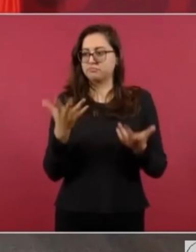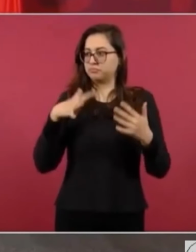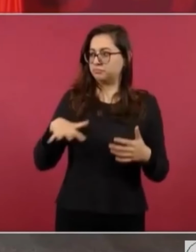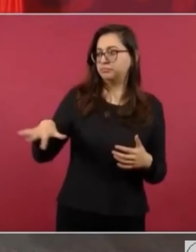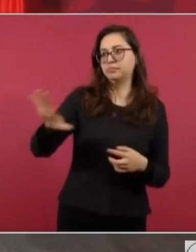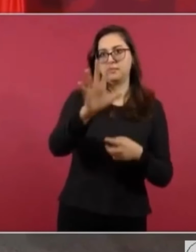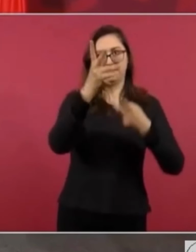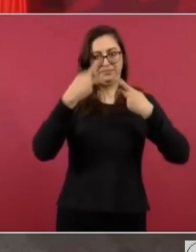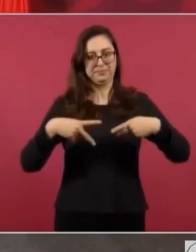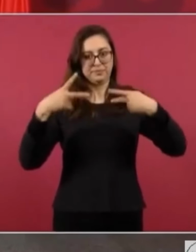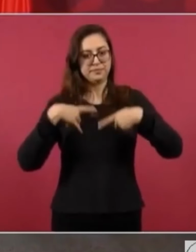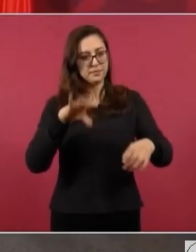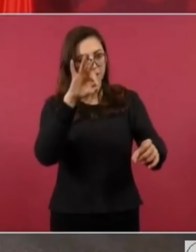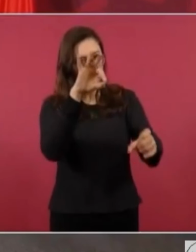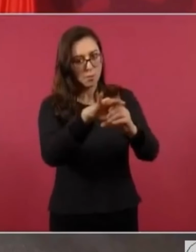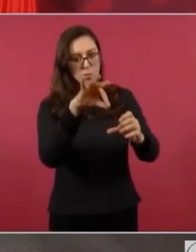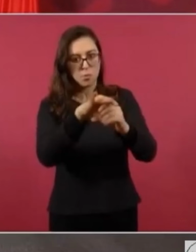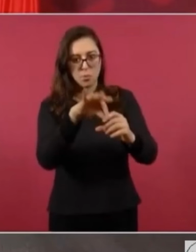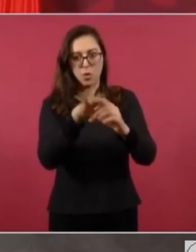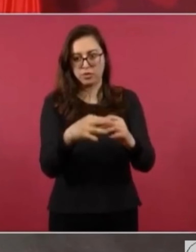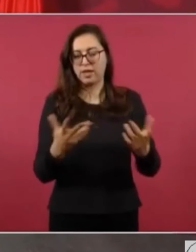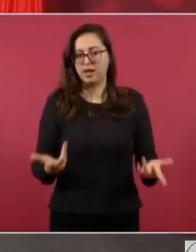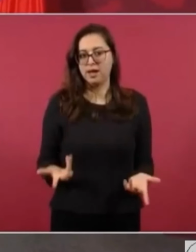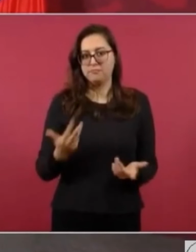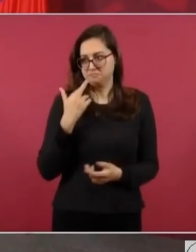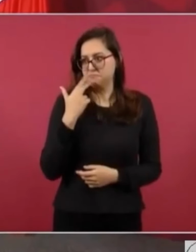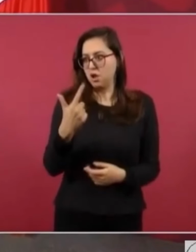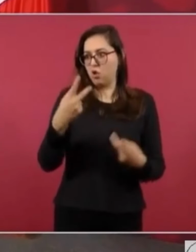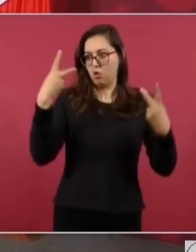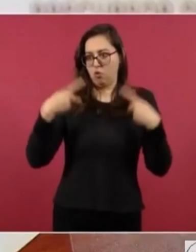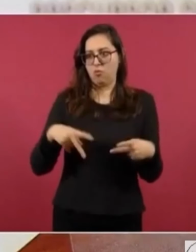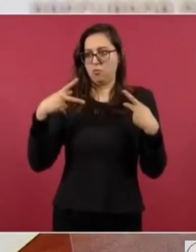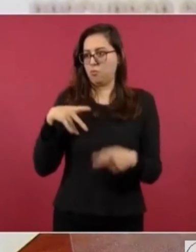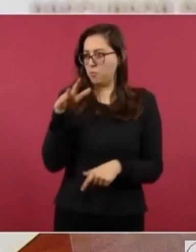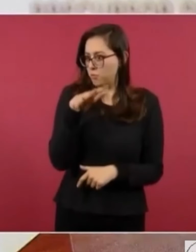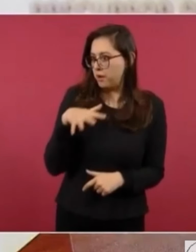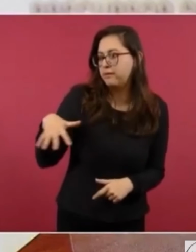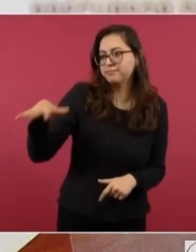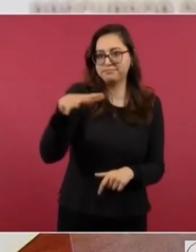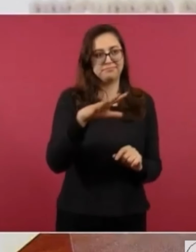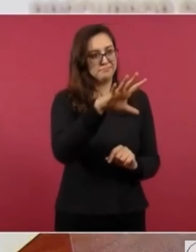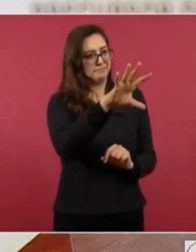pueblo, que la elección fuese